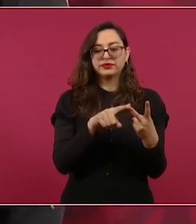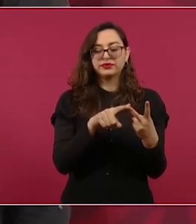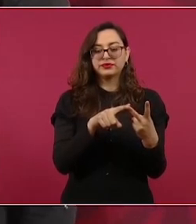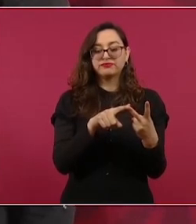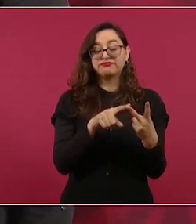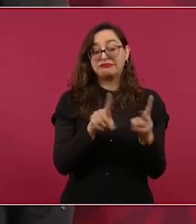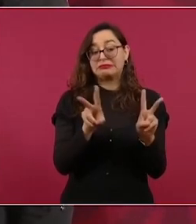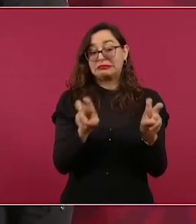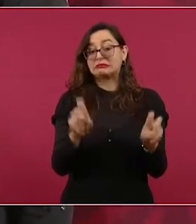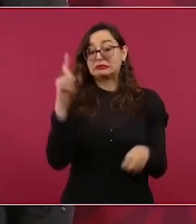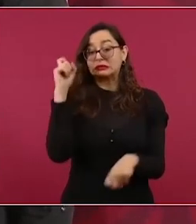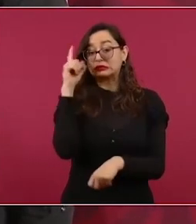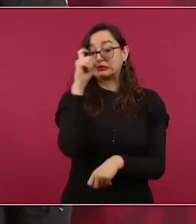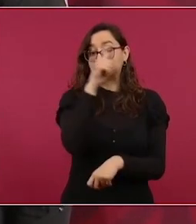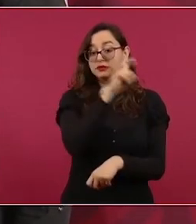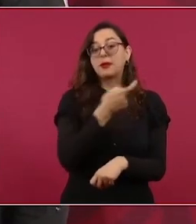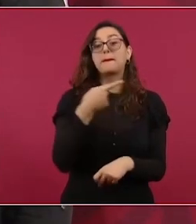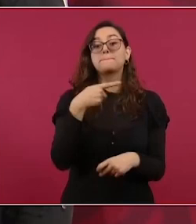complejo,